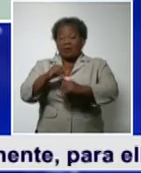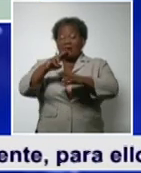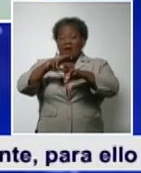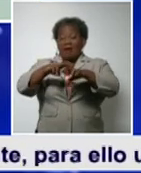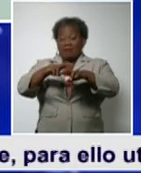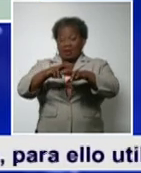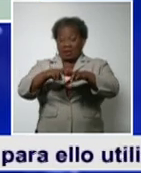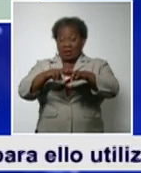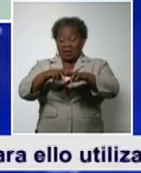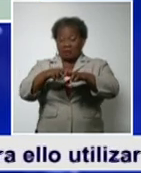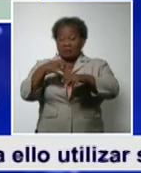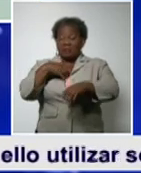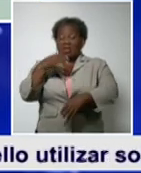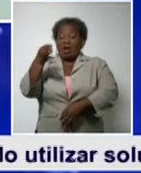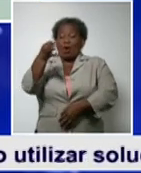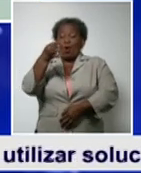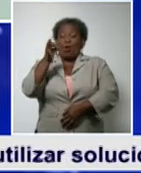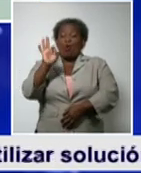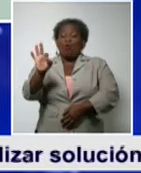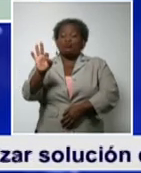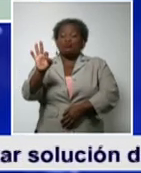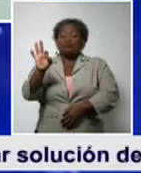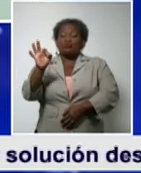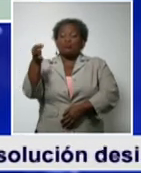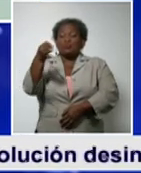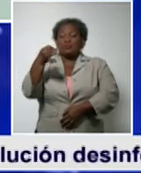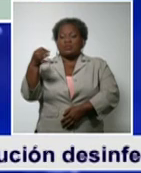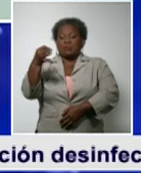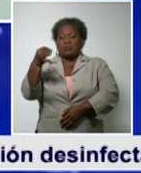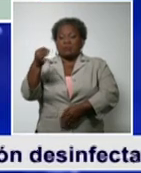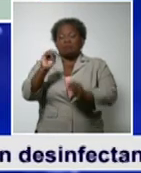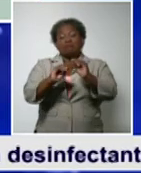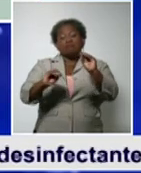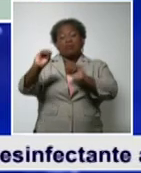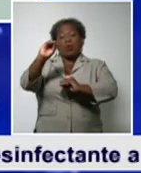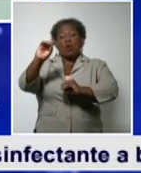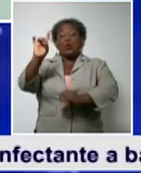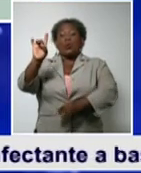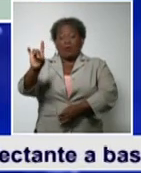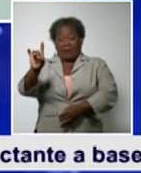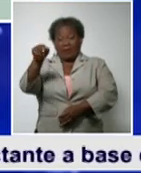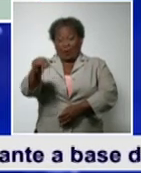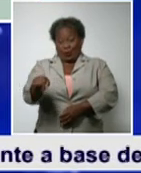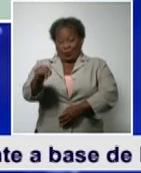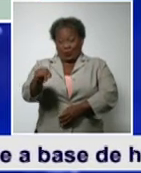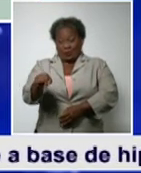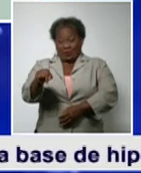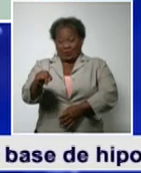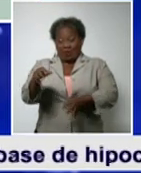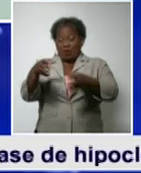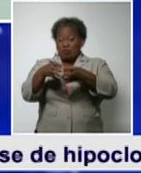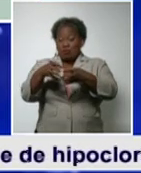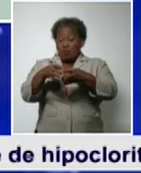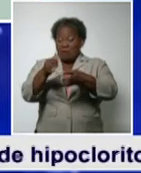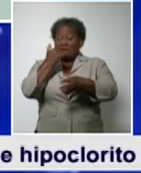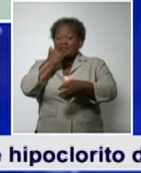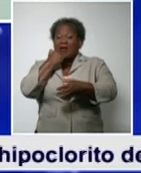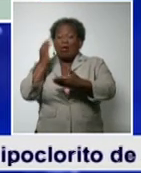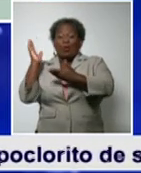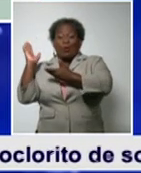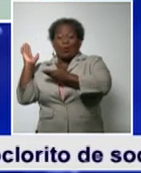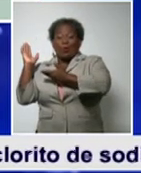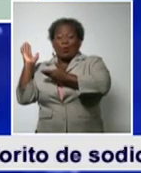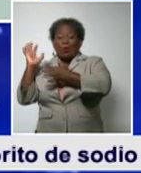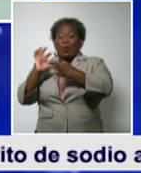8 municipios, pues subió a 9 municipios en este grupo de los más afectados.